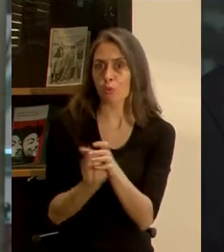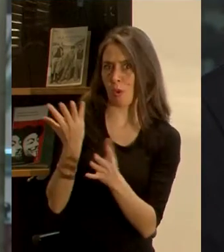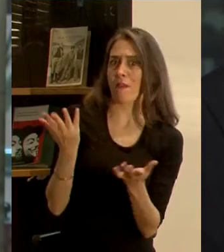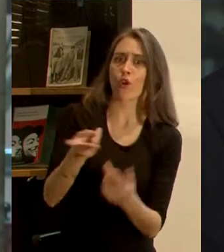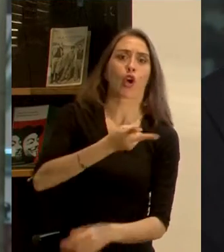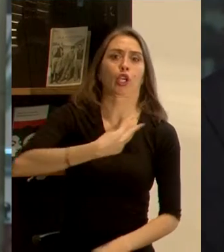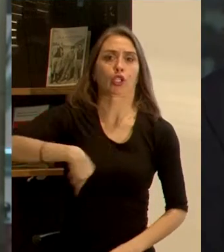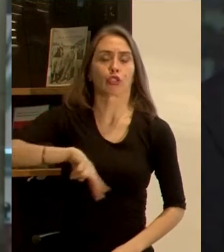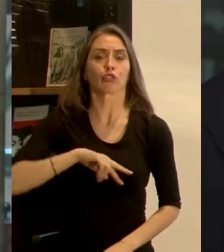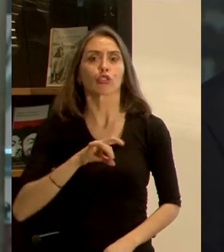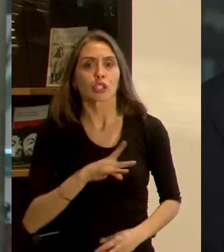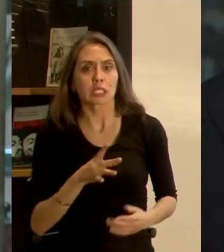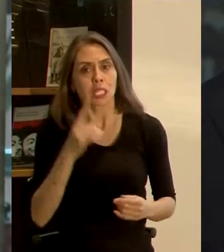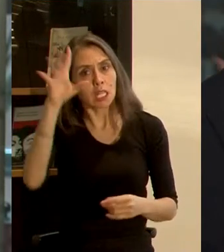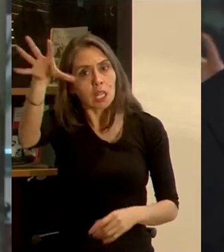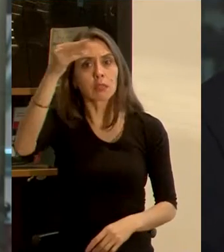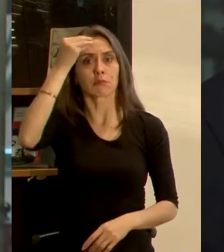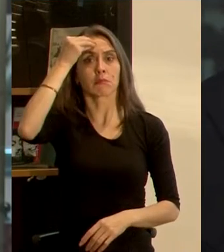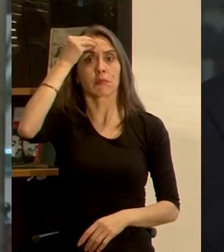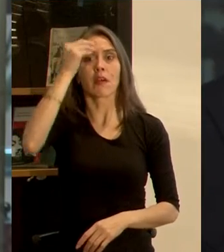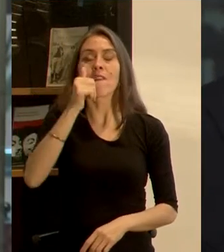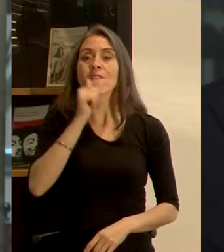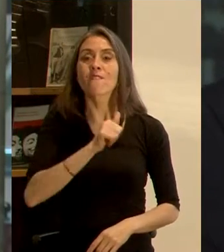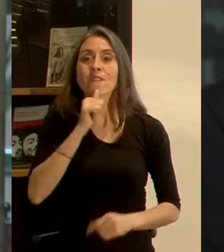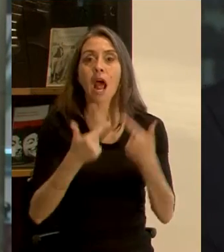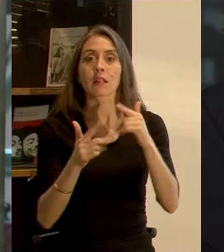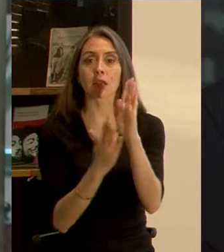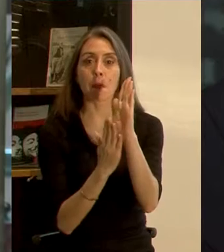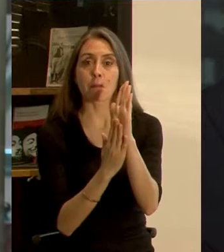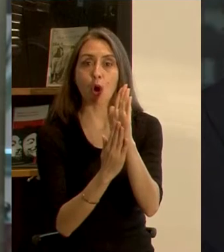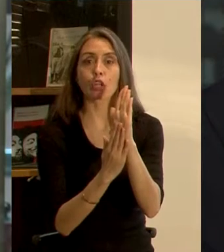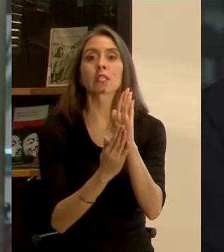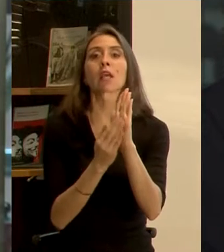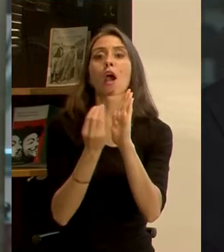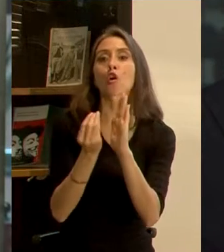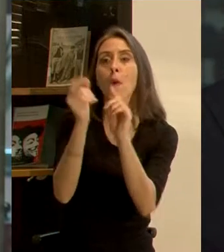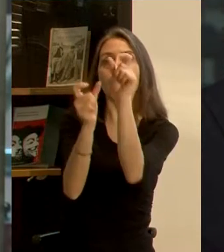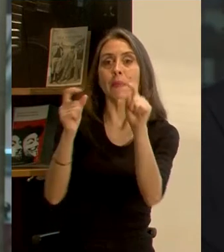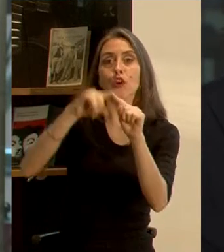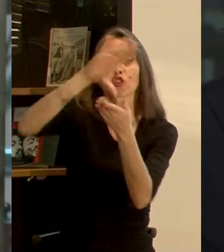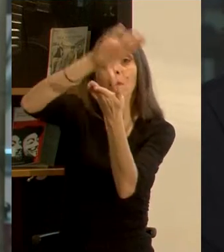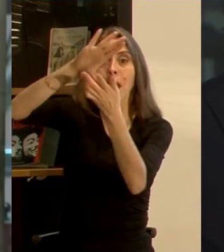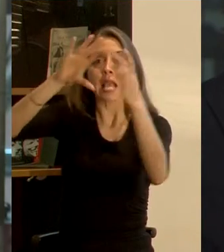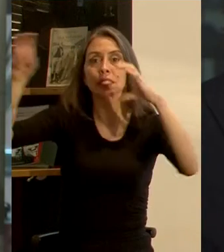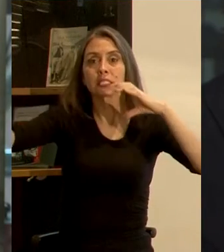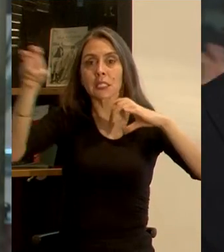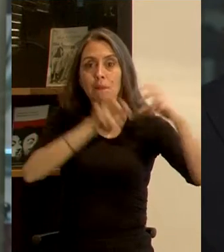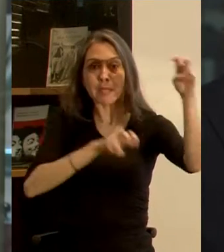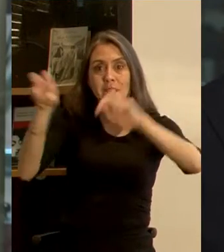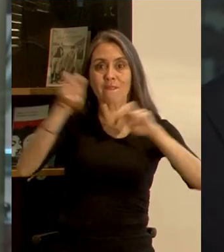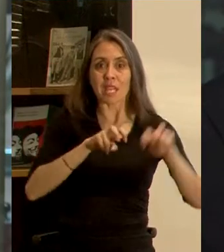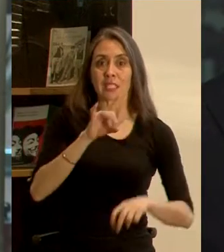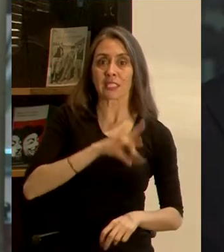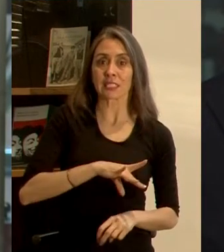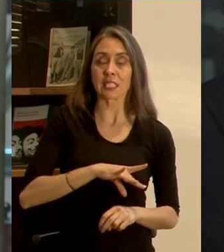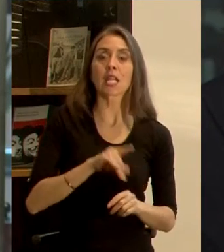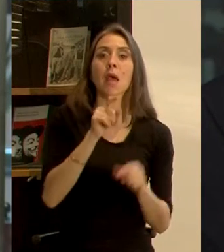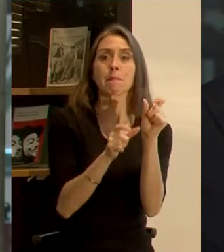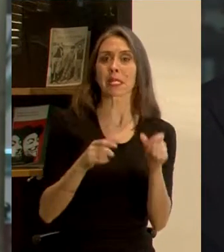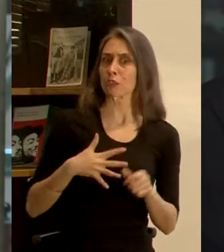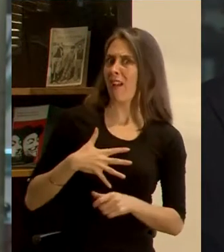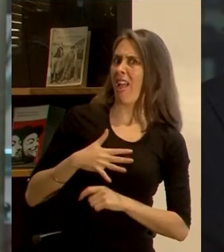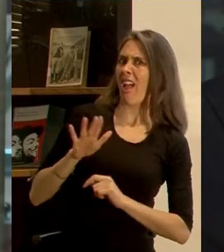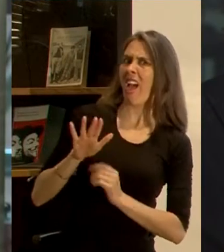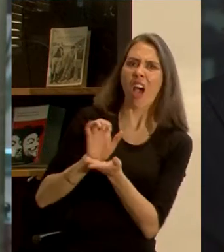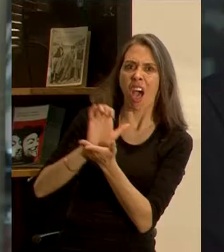que nosotros tenemos que incorporar la falta de políticas hacia la migración, lo único que hace es fomentar el racismo,